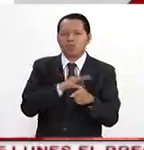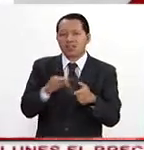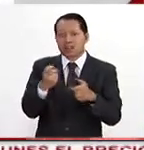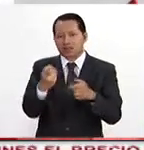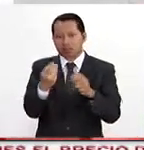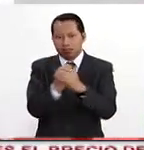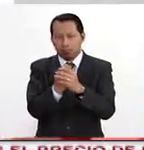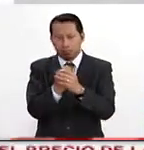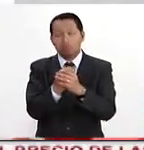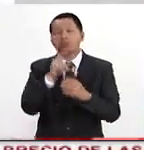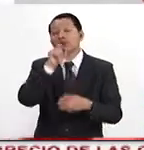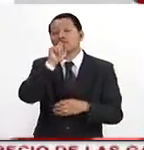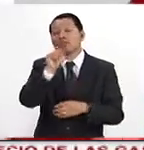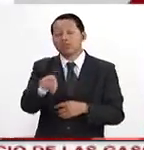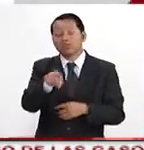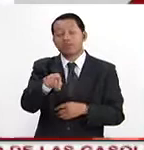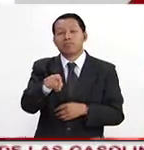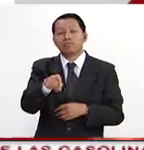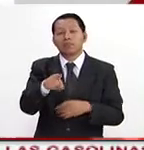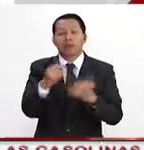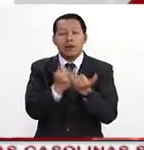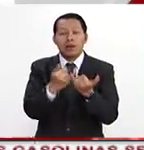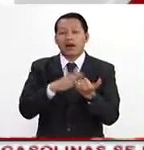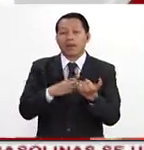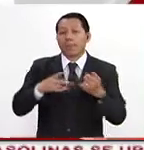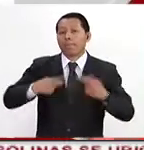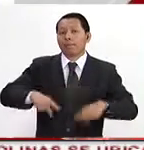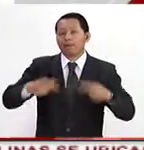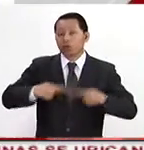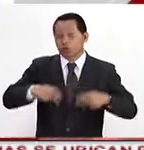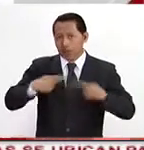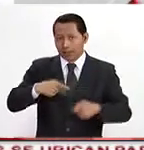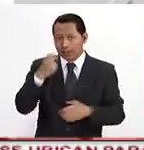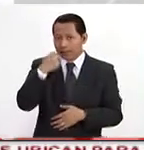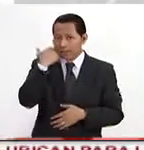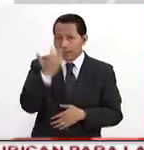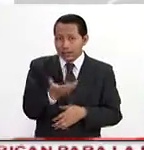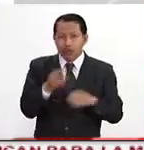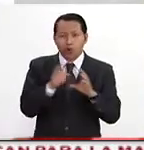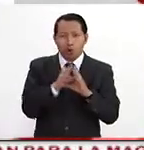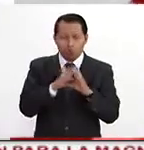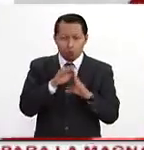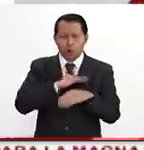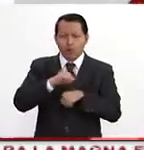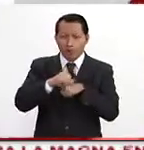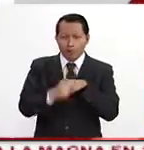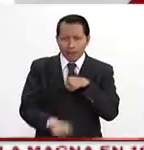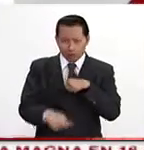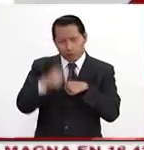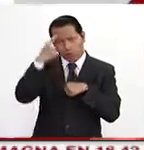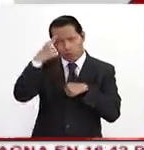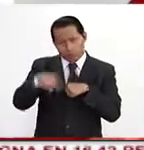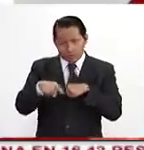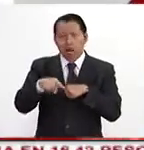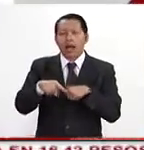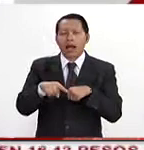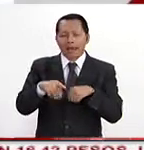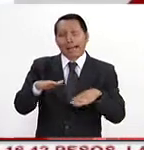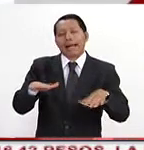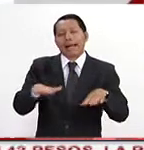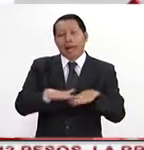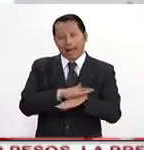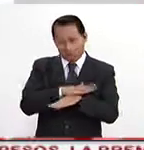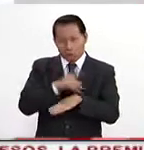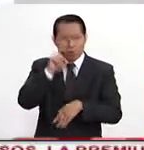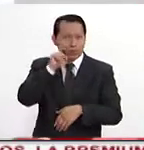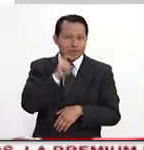categoría que las personas que así lo quieran se hagan una operación para cambiar su sexo 37